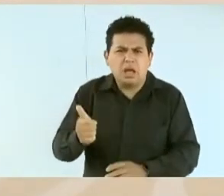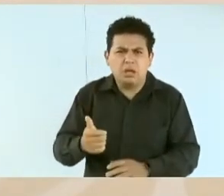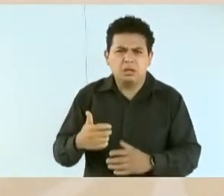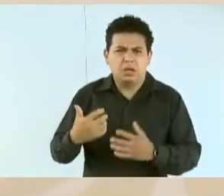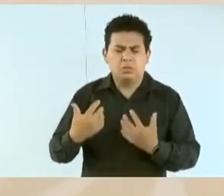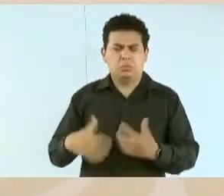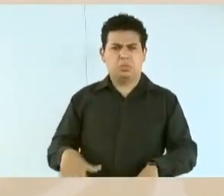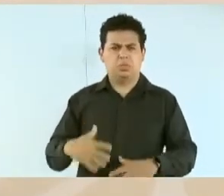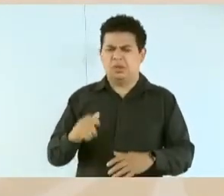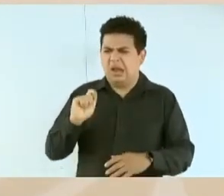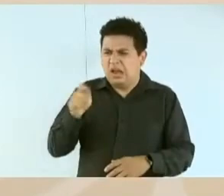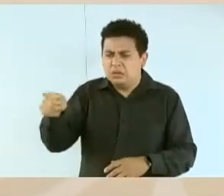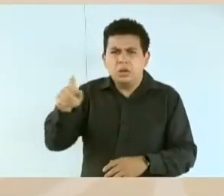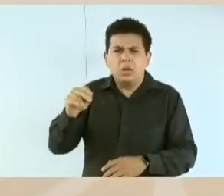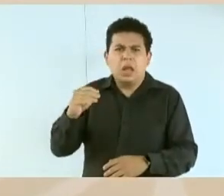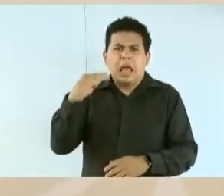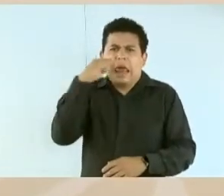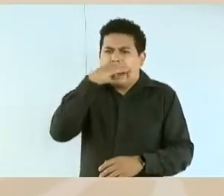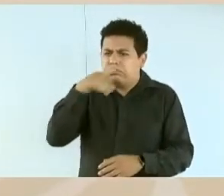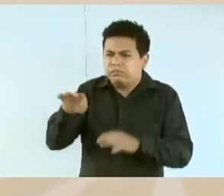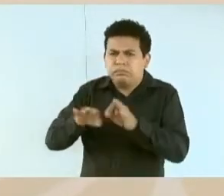es increíble.